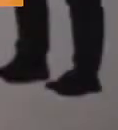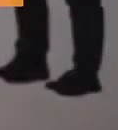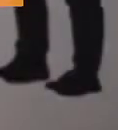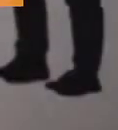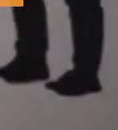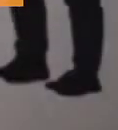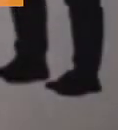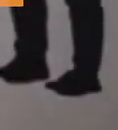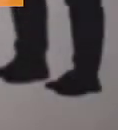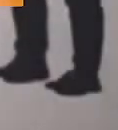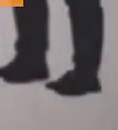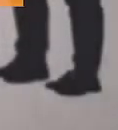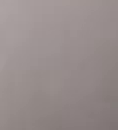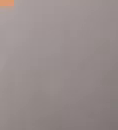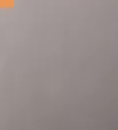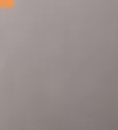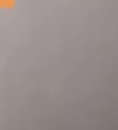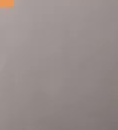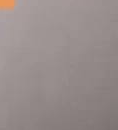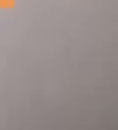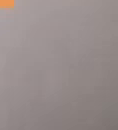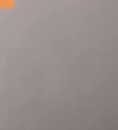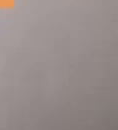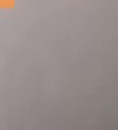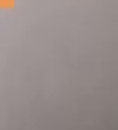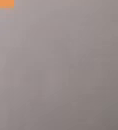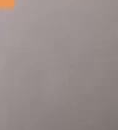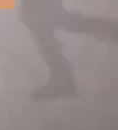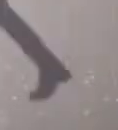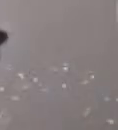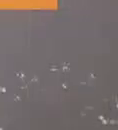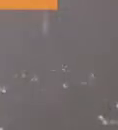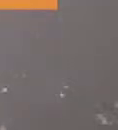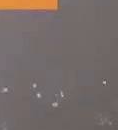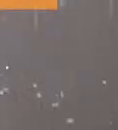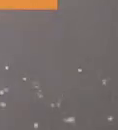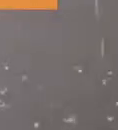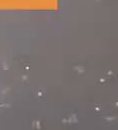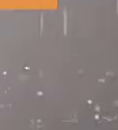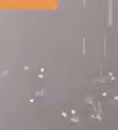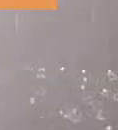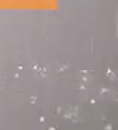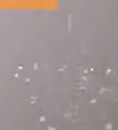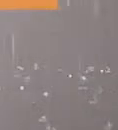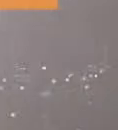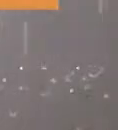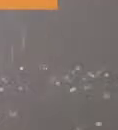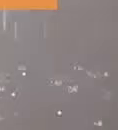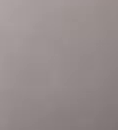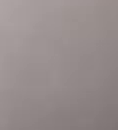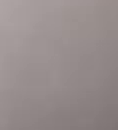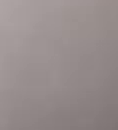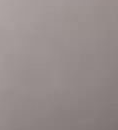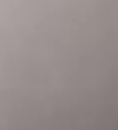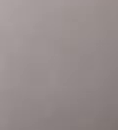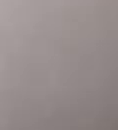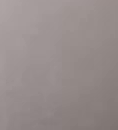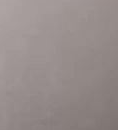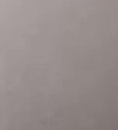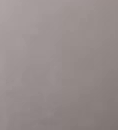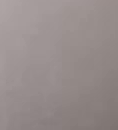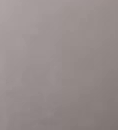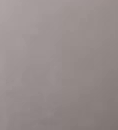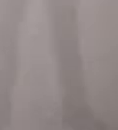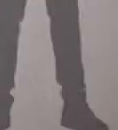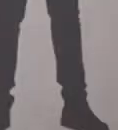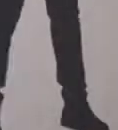el resto se queda en el pasado. Uno en un millón que aplica soluciones, cuando el resto se paraliza en los problemas. Uno en un millón que